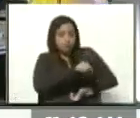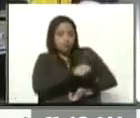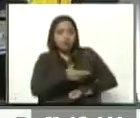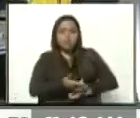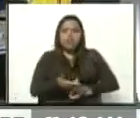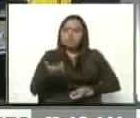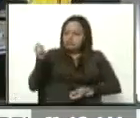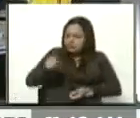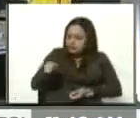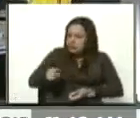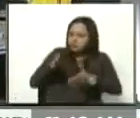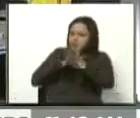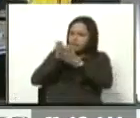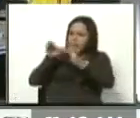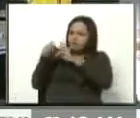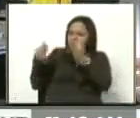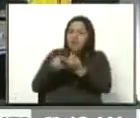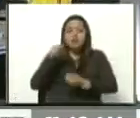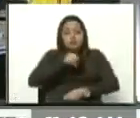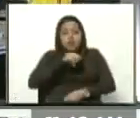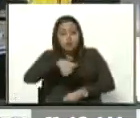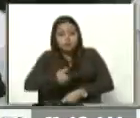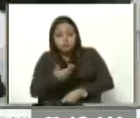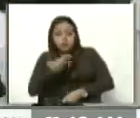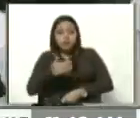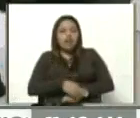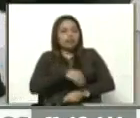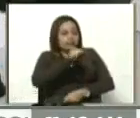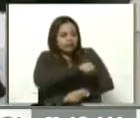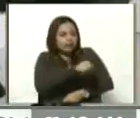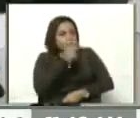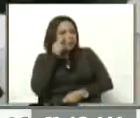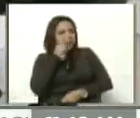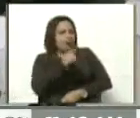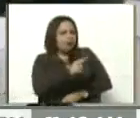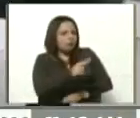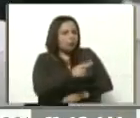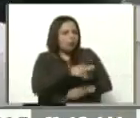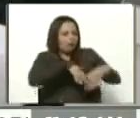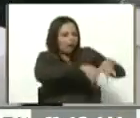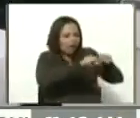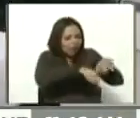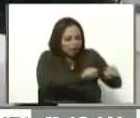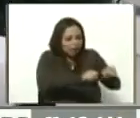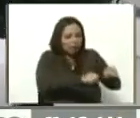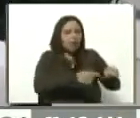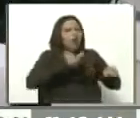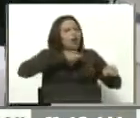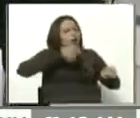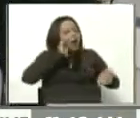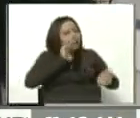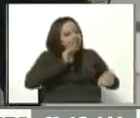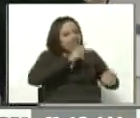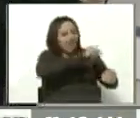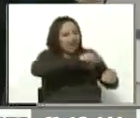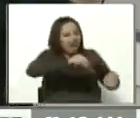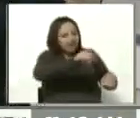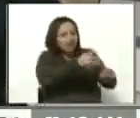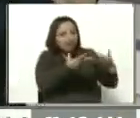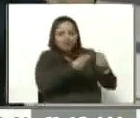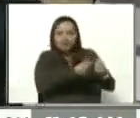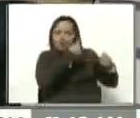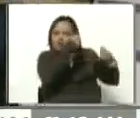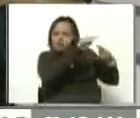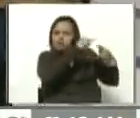consejos comunales, en las comunas, ¿no? Eso lo podemos ver en la harina pan, en la harina de maíz precocida, lo podemos ver en el café, lo podemos ver en el azúcar, lo podemos ver en un conjunto